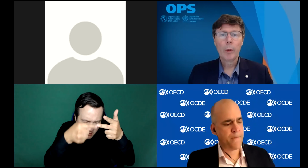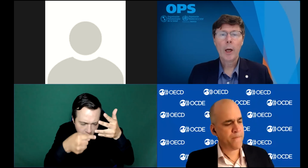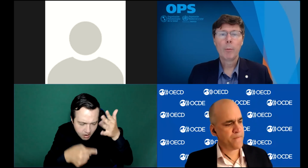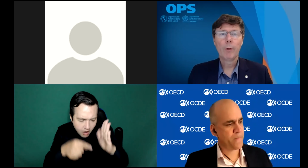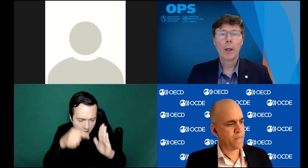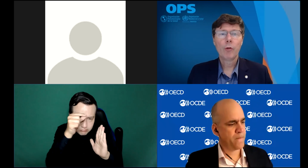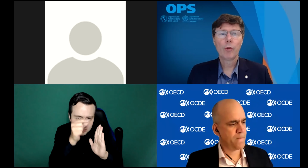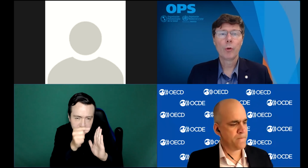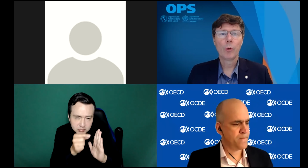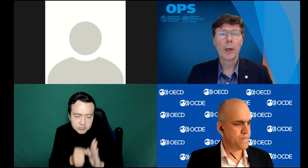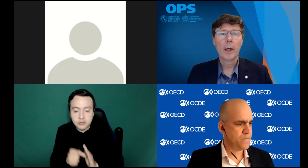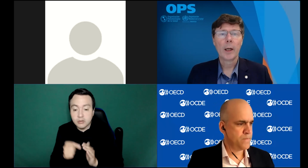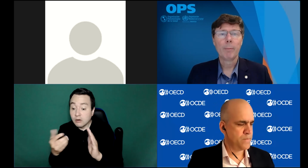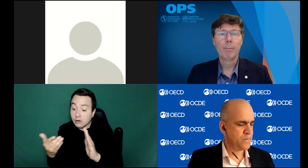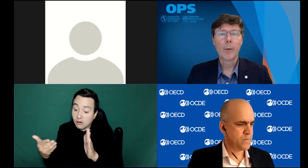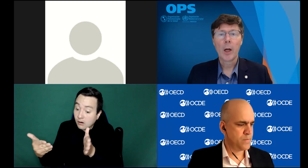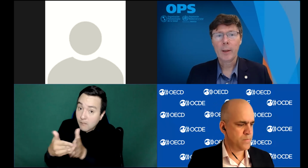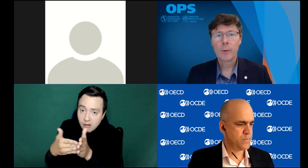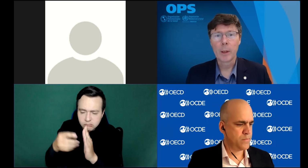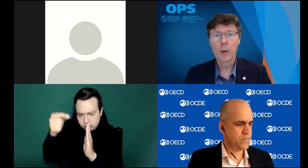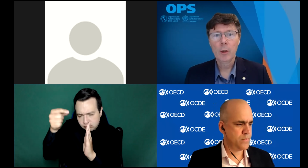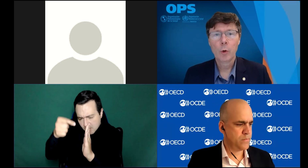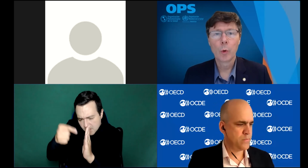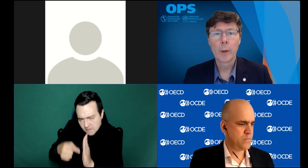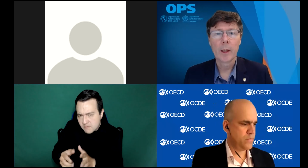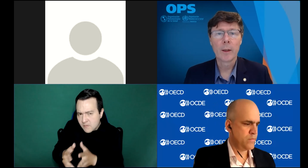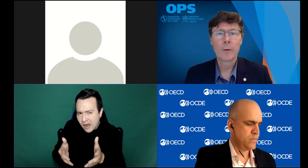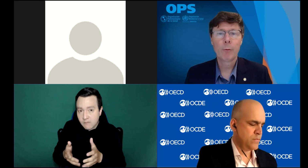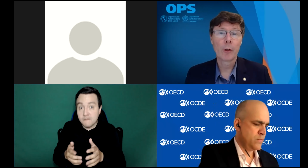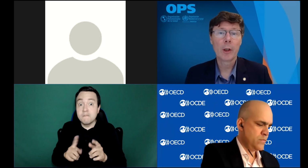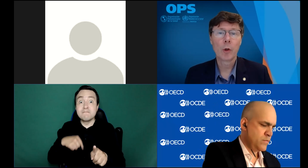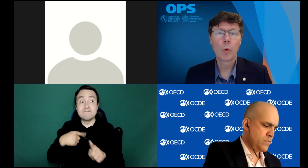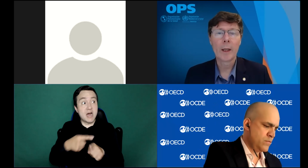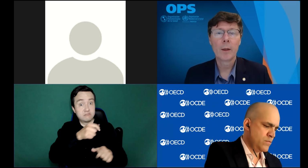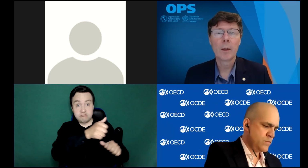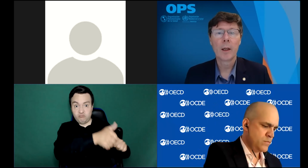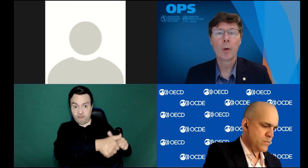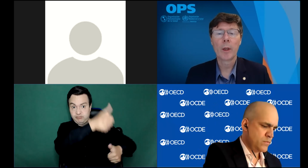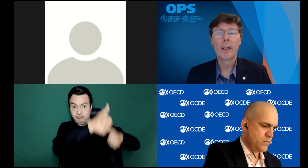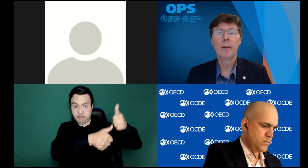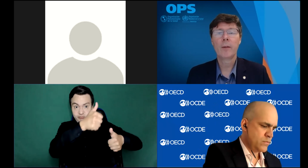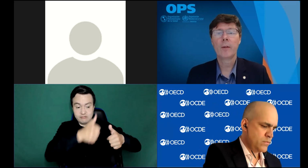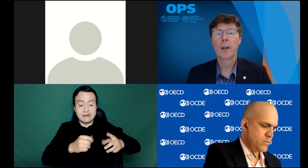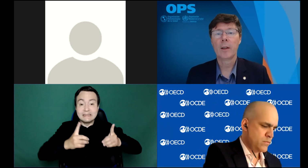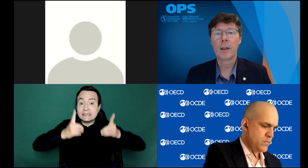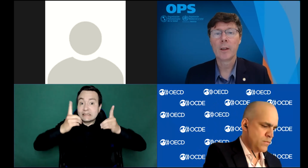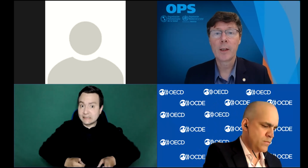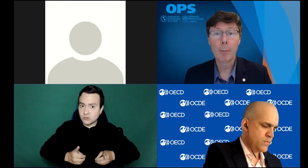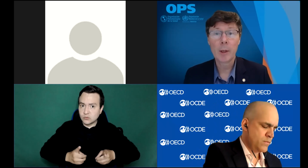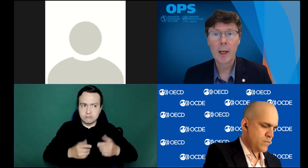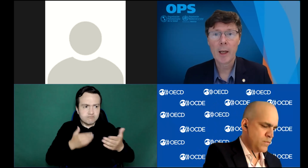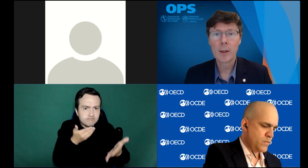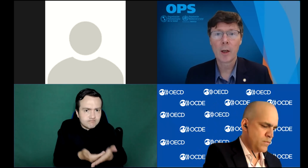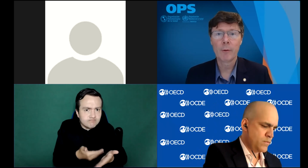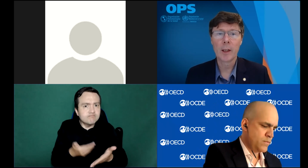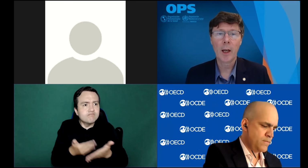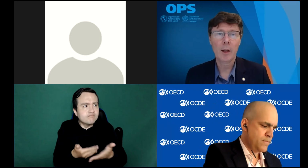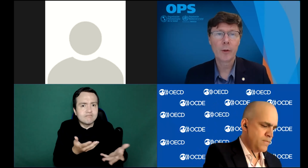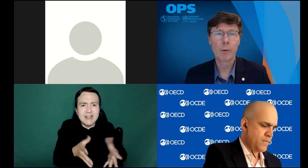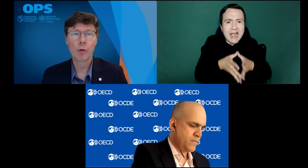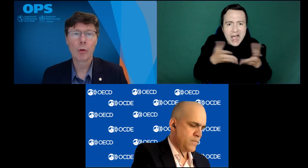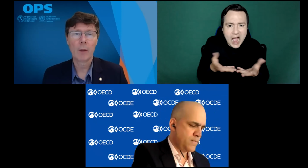la toma de decisiones por parte de los protagonistas correspondientes. Ahora pasaremos a nuestro